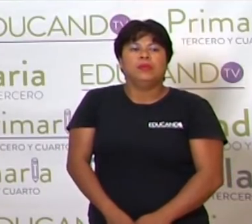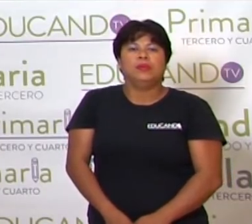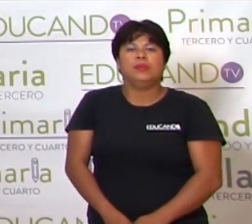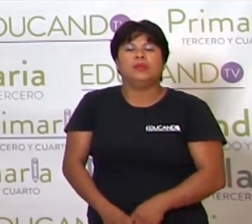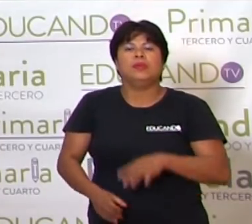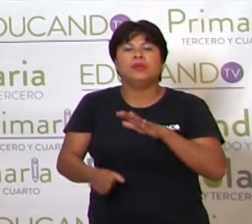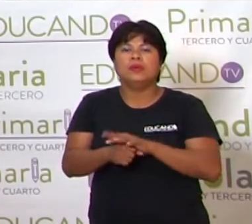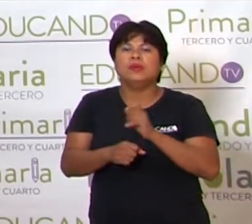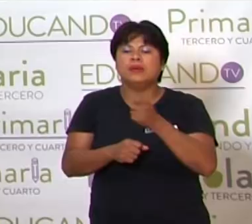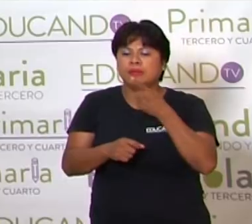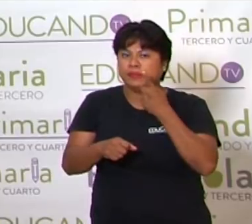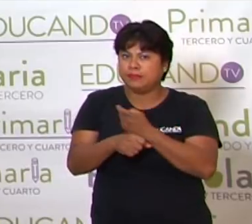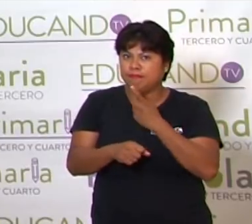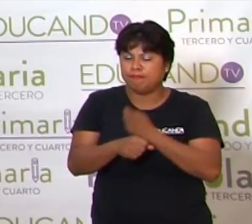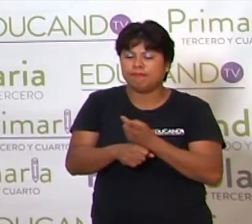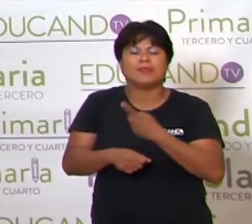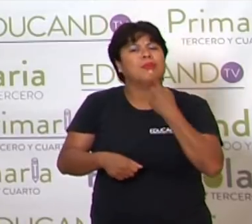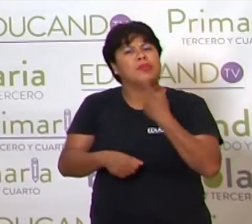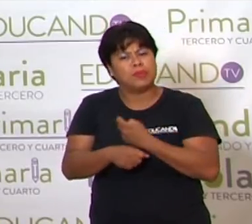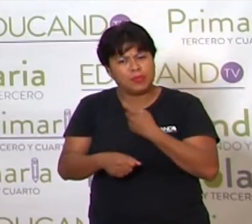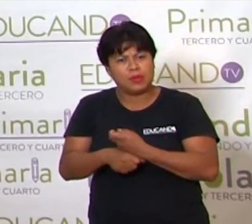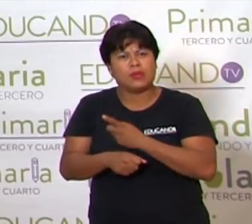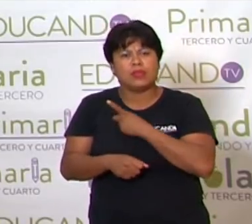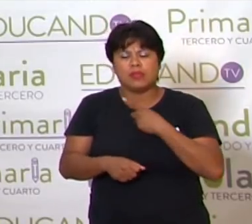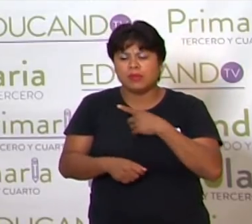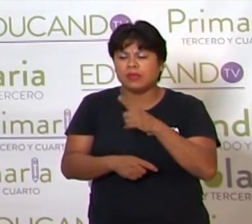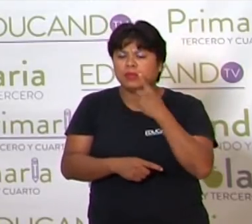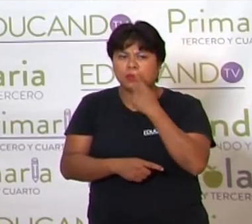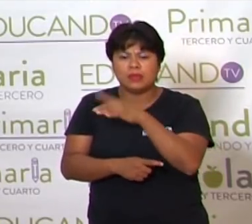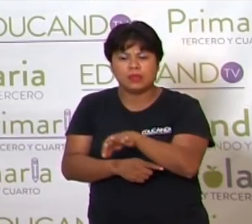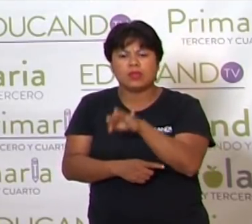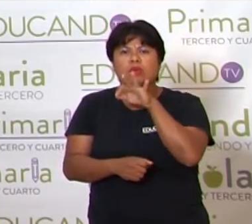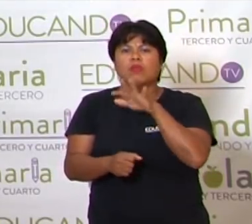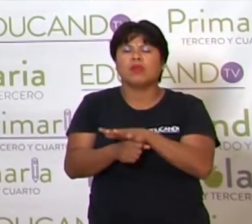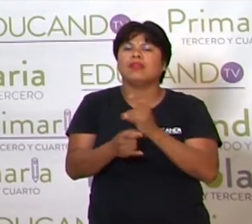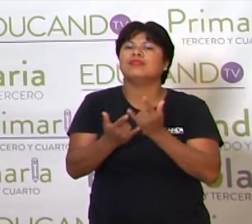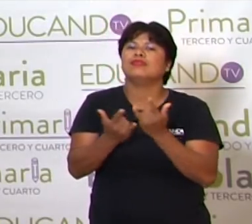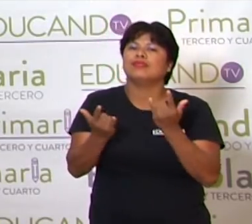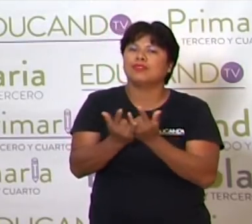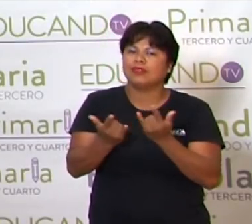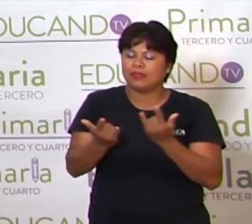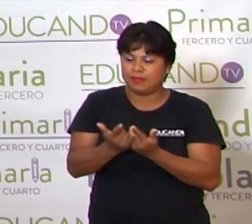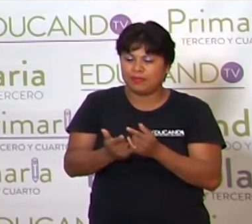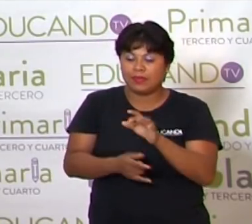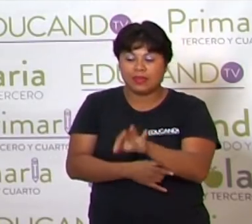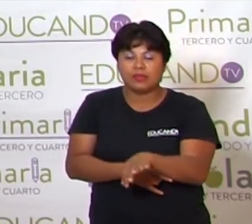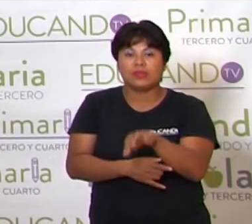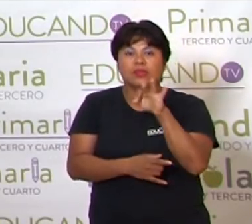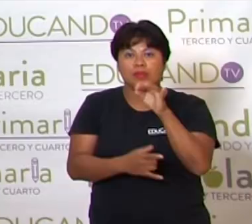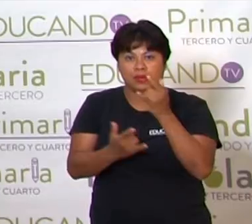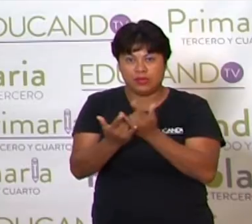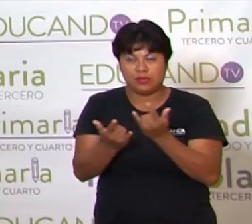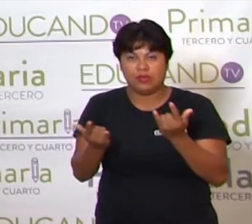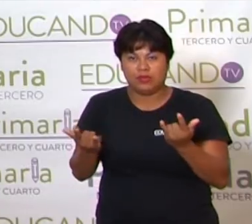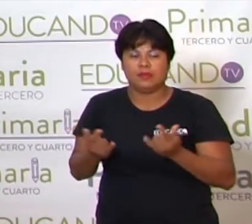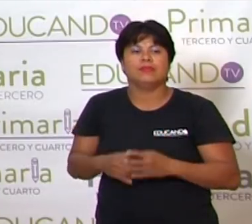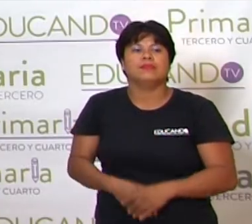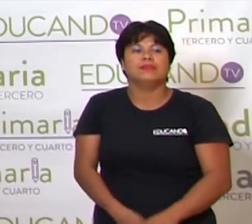¿Qué es lo primero? Pues lo primero es elegir la historia. Elegir la